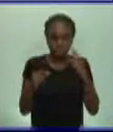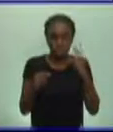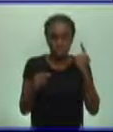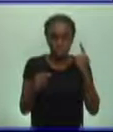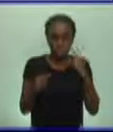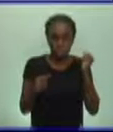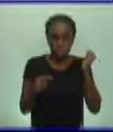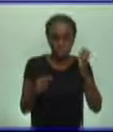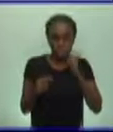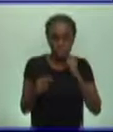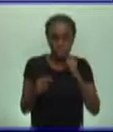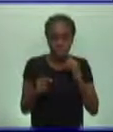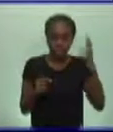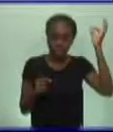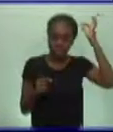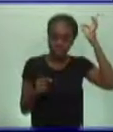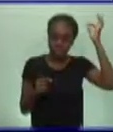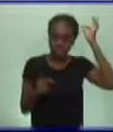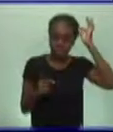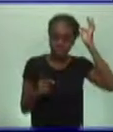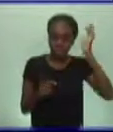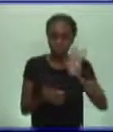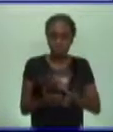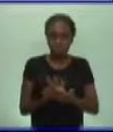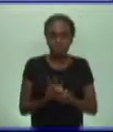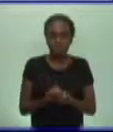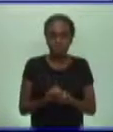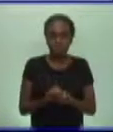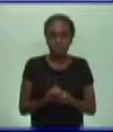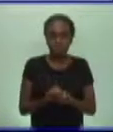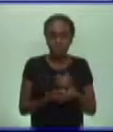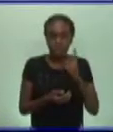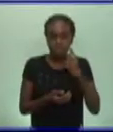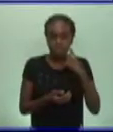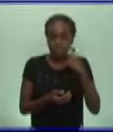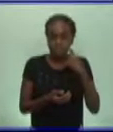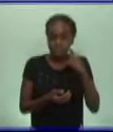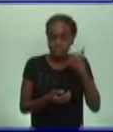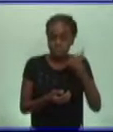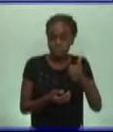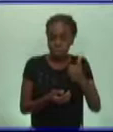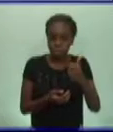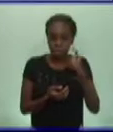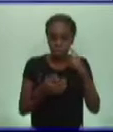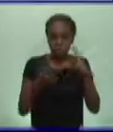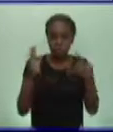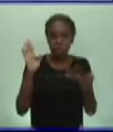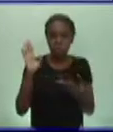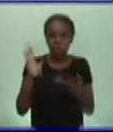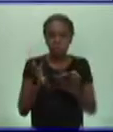más sobre la lengua española. Observen detenidamente.